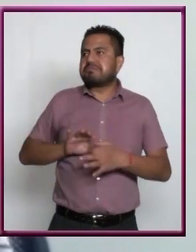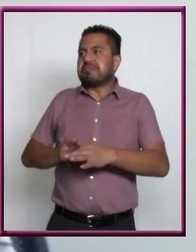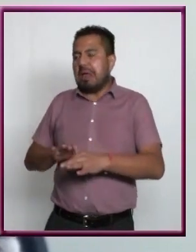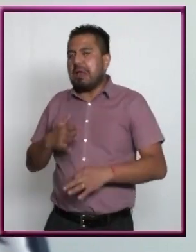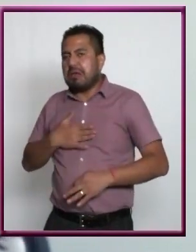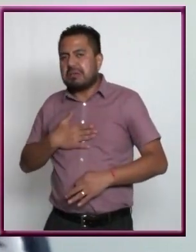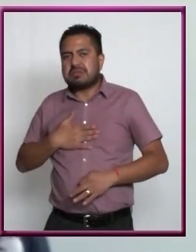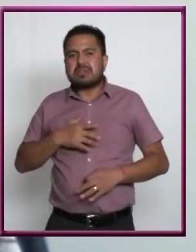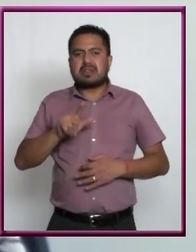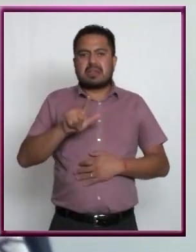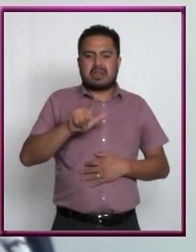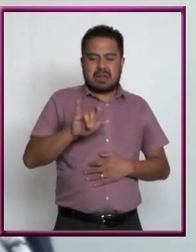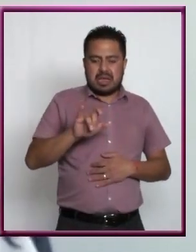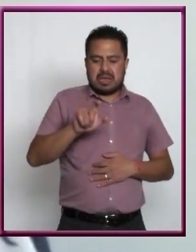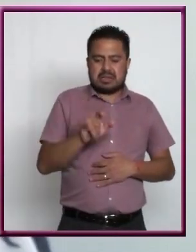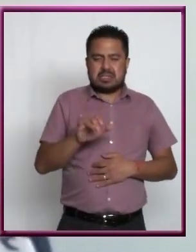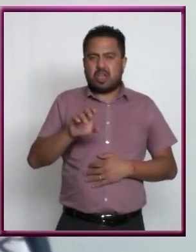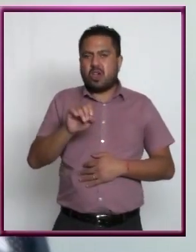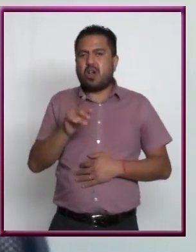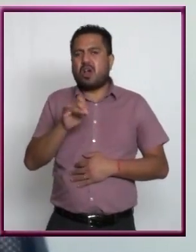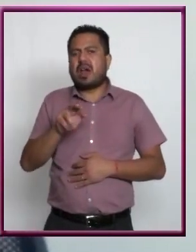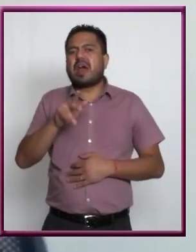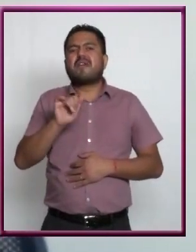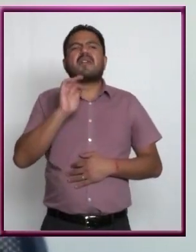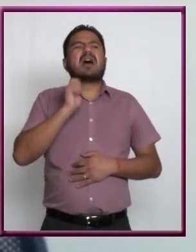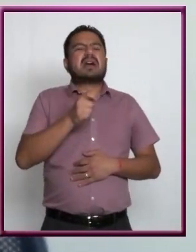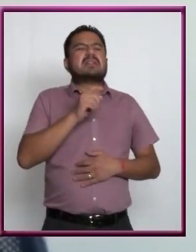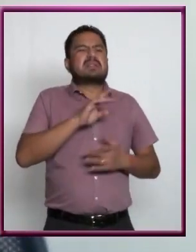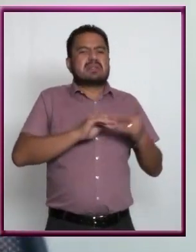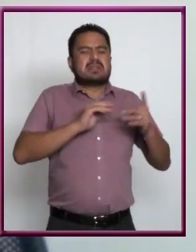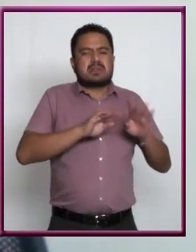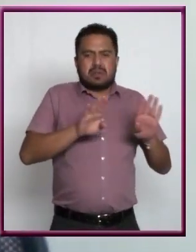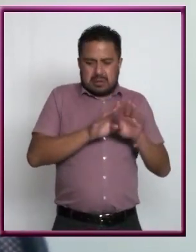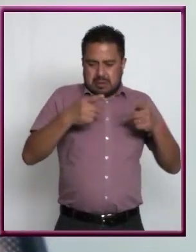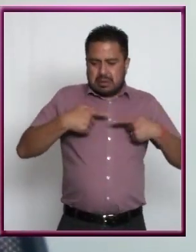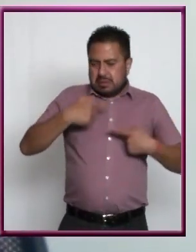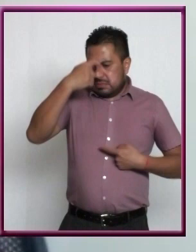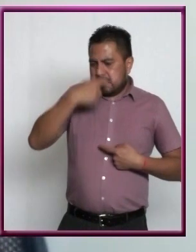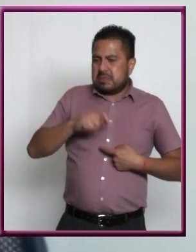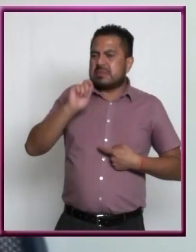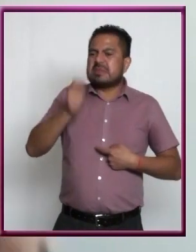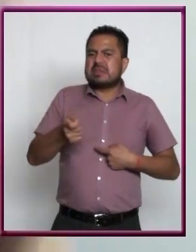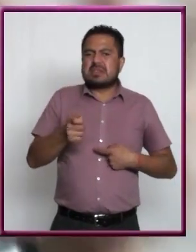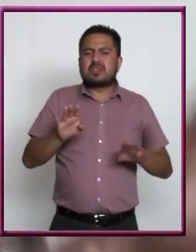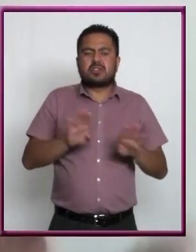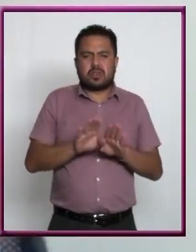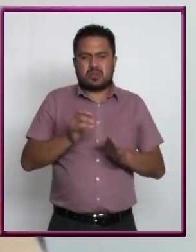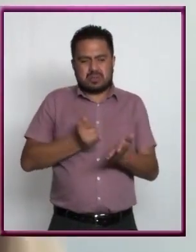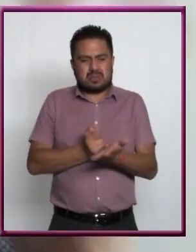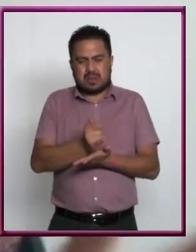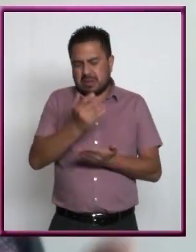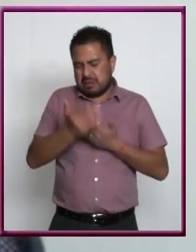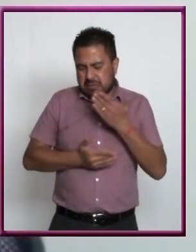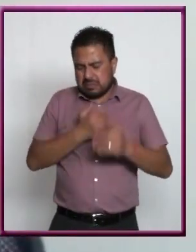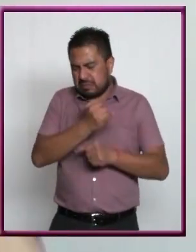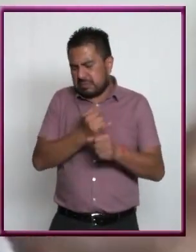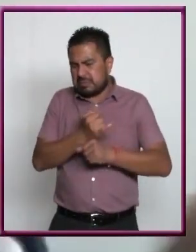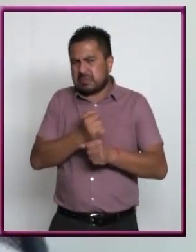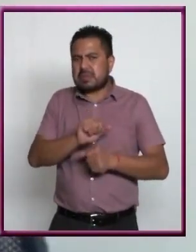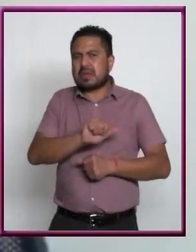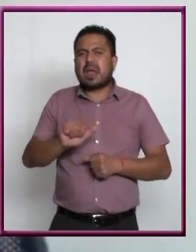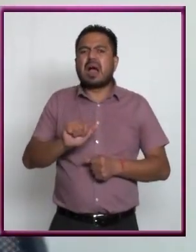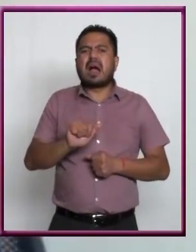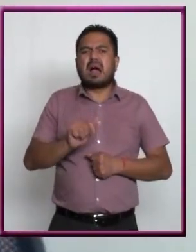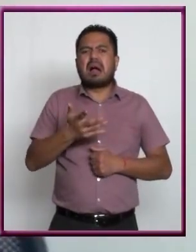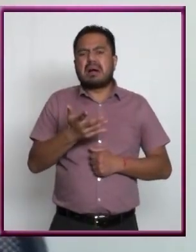¿no? Entonces, lexicógrafa en realidad se refiere a la persona que se dedica a definir, a estudiar y